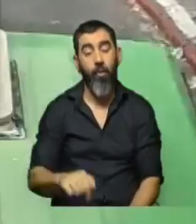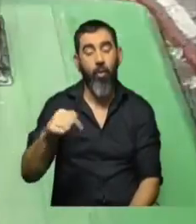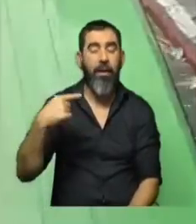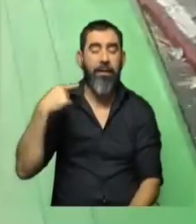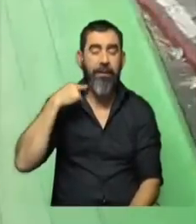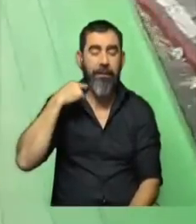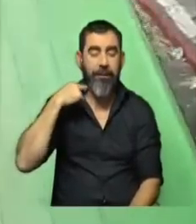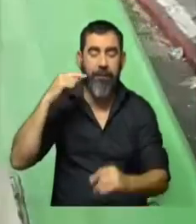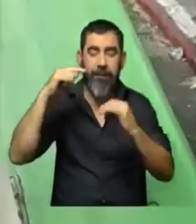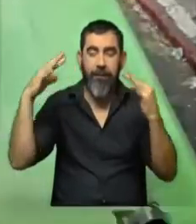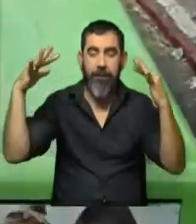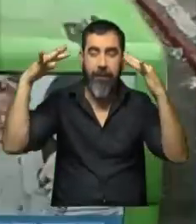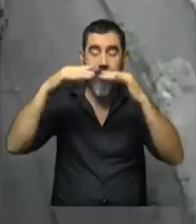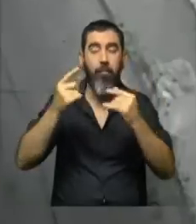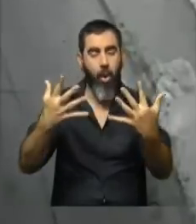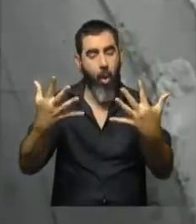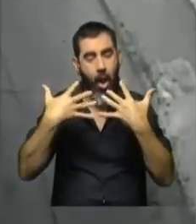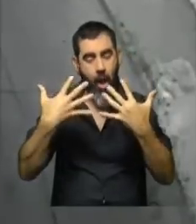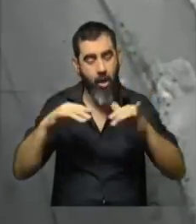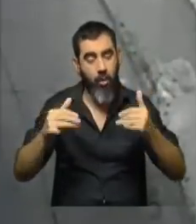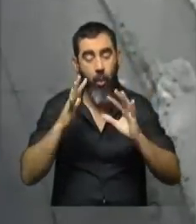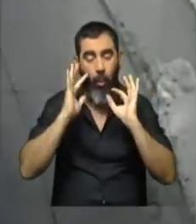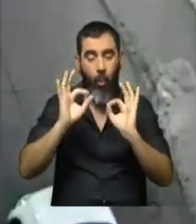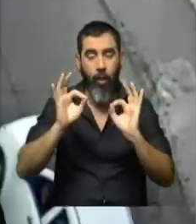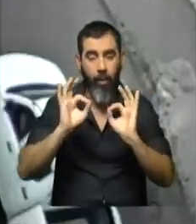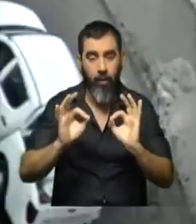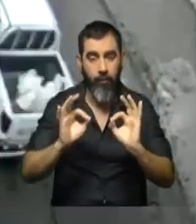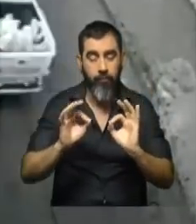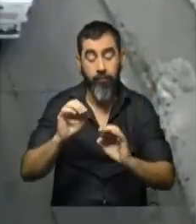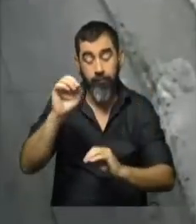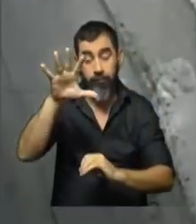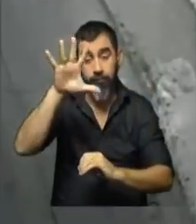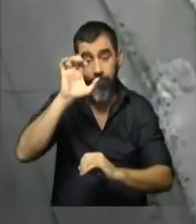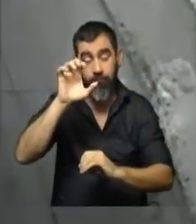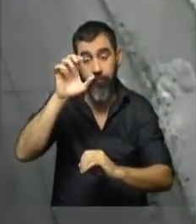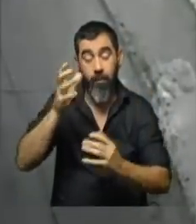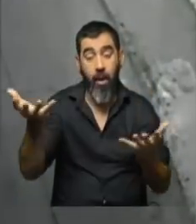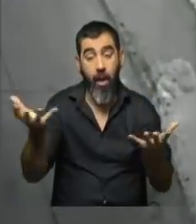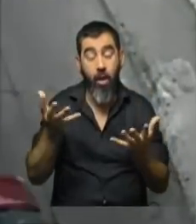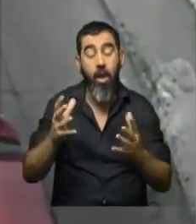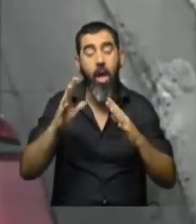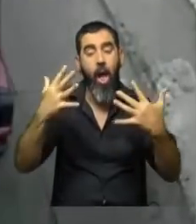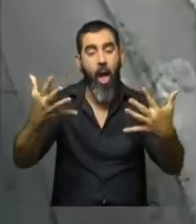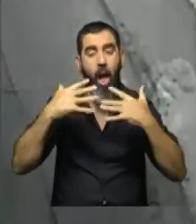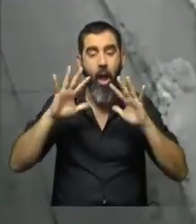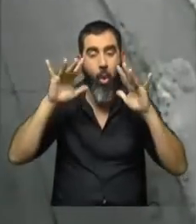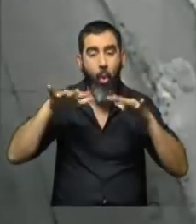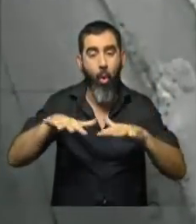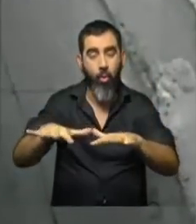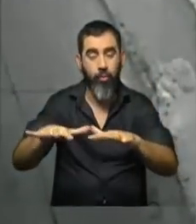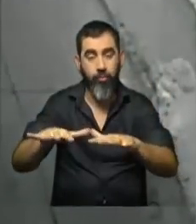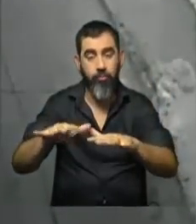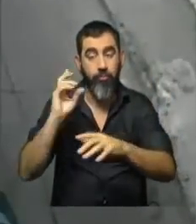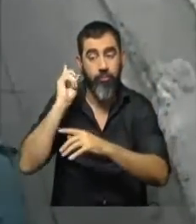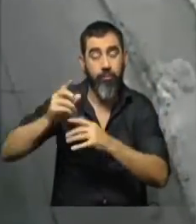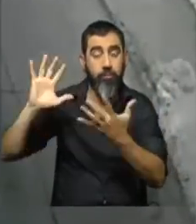pero con temperatura alta ya, así que a tomar las precauciones del caso. Recordemos que estamos ante una ola de calor vigente decretada